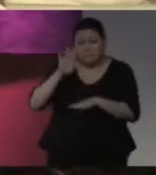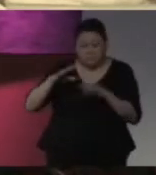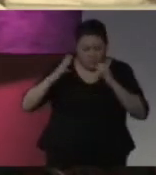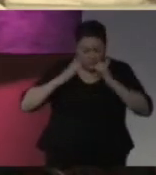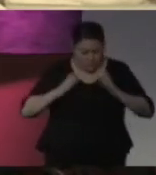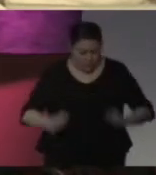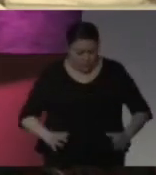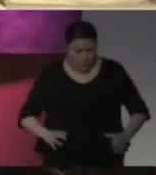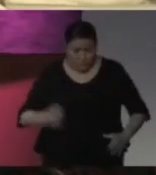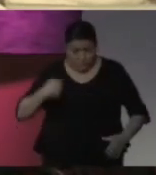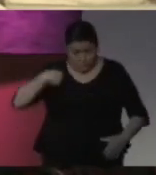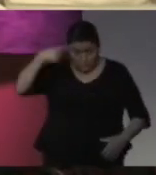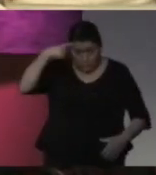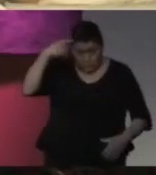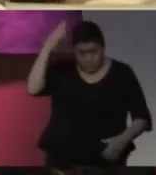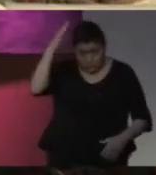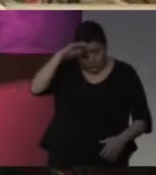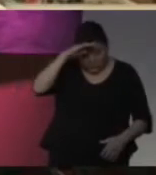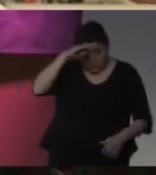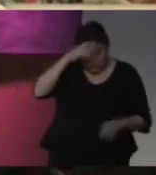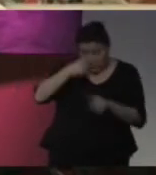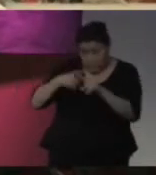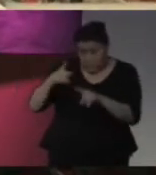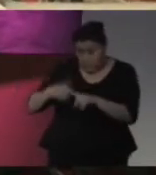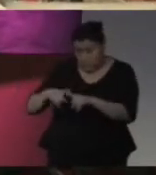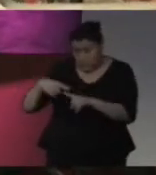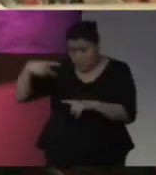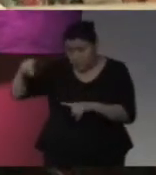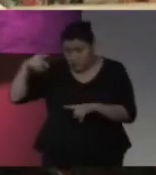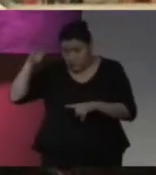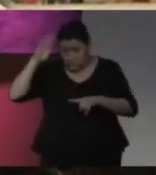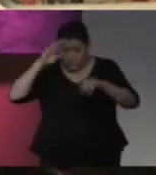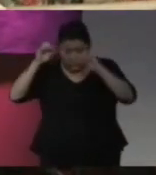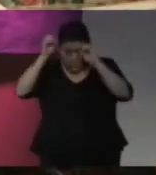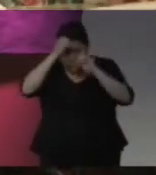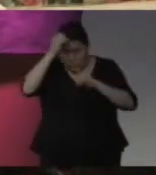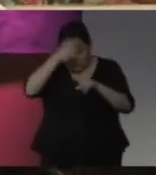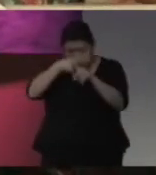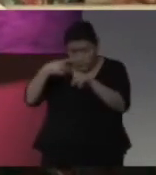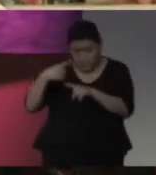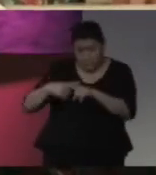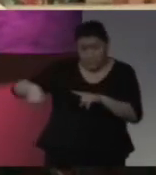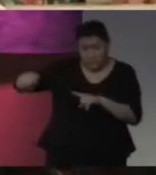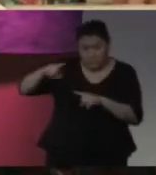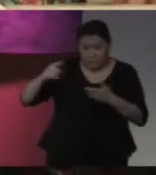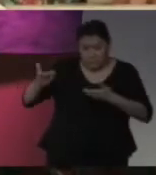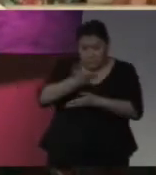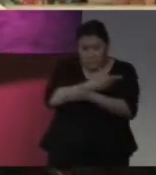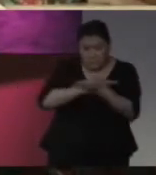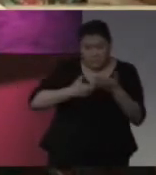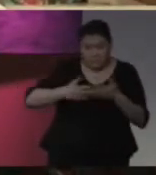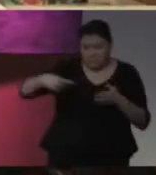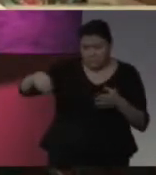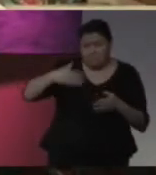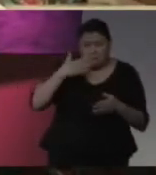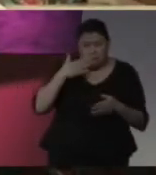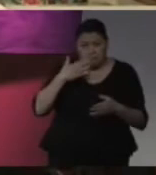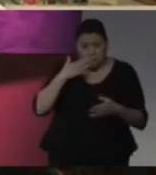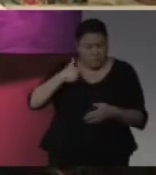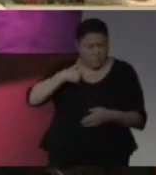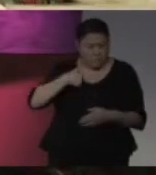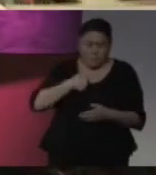como mentales e ideológicas, que convivieron esos días. Escribí entonces una